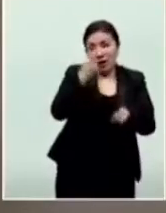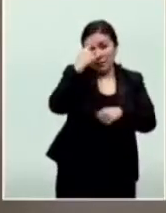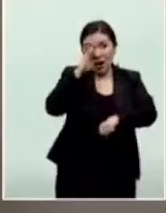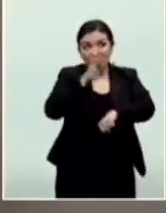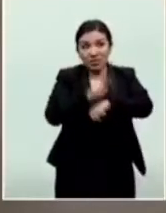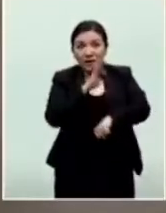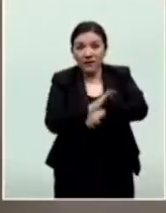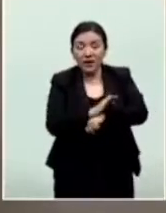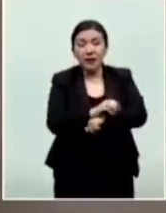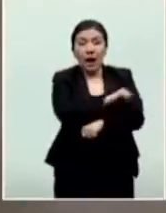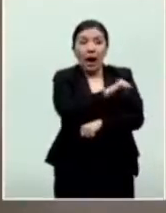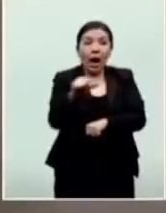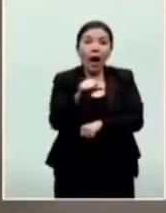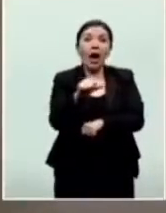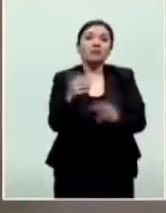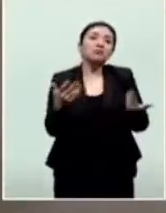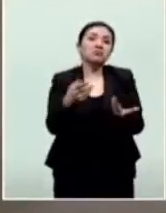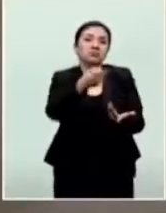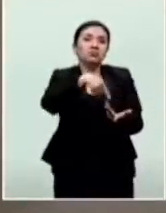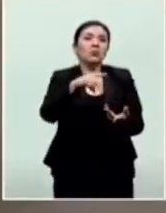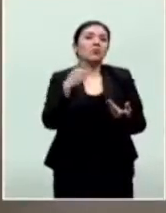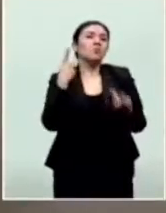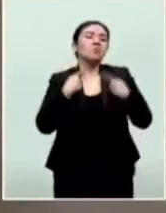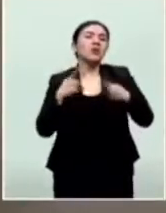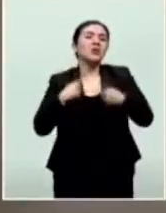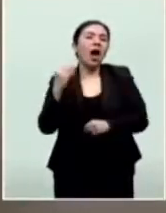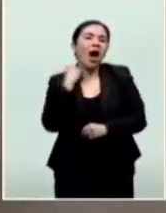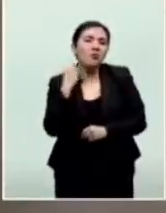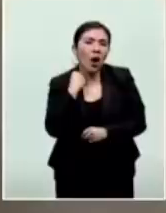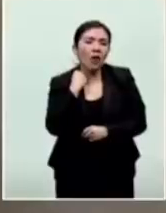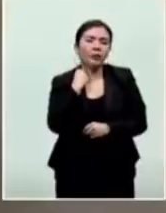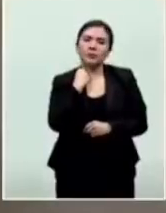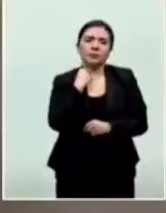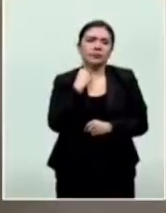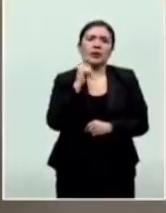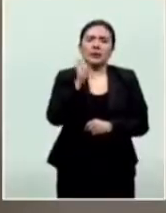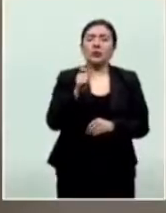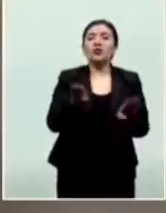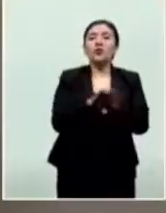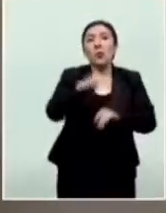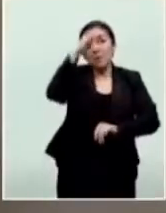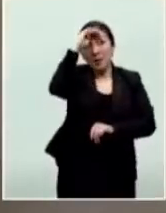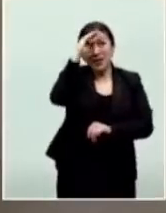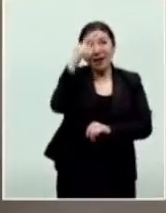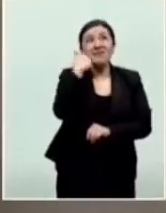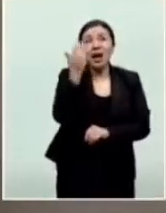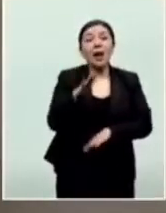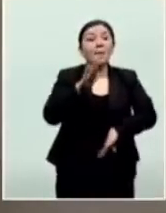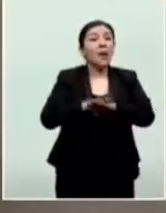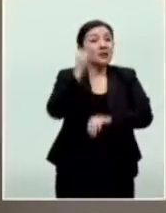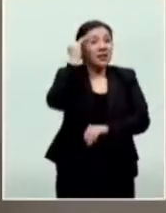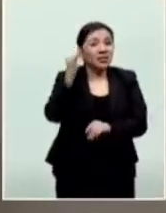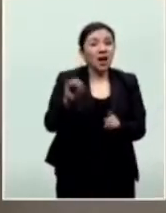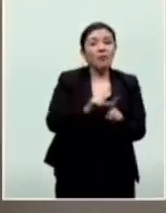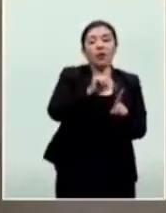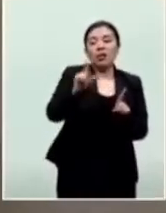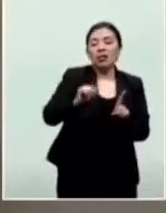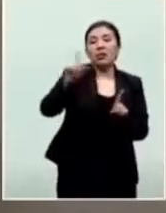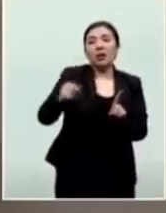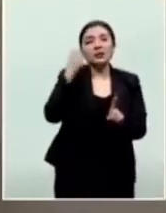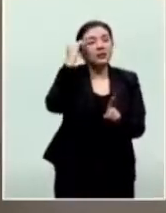defensa de los abogados para tratar precisamente que llegue el plazo y poder